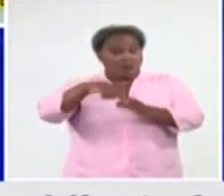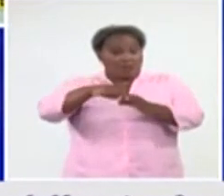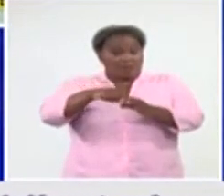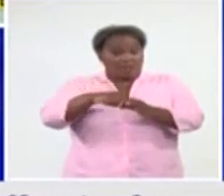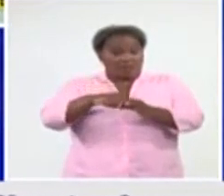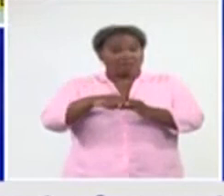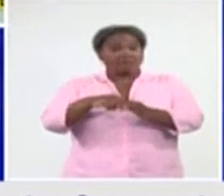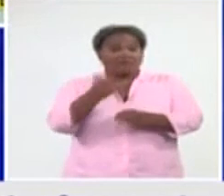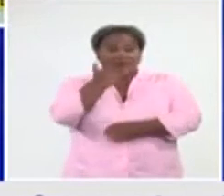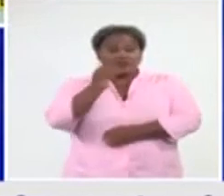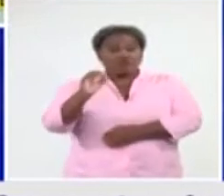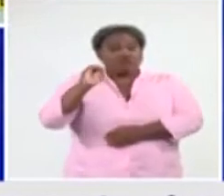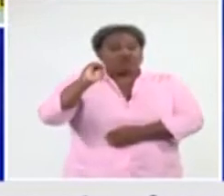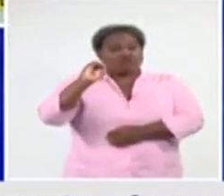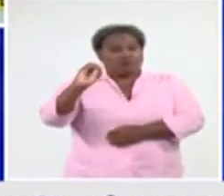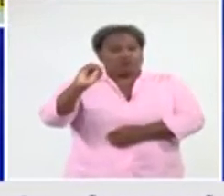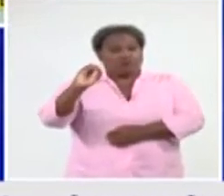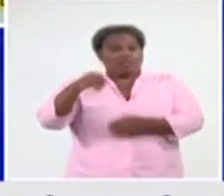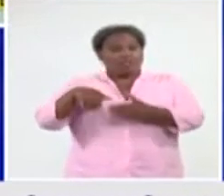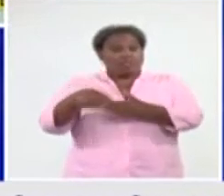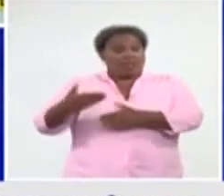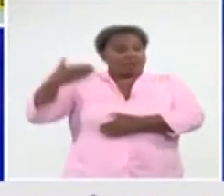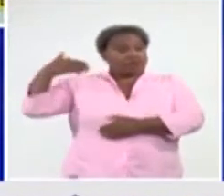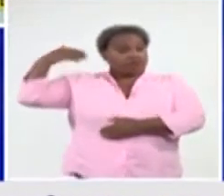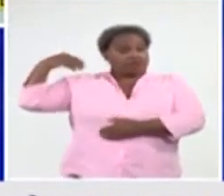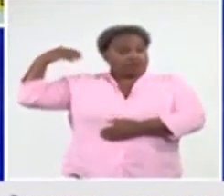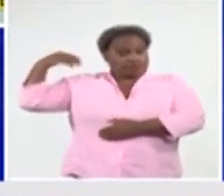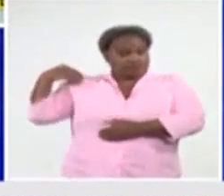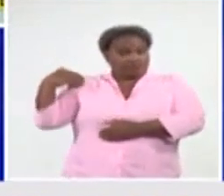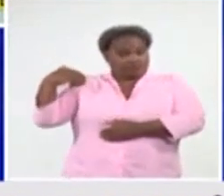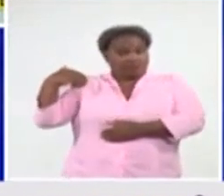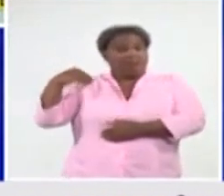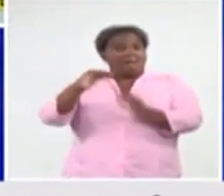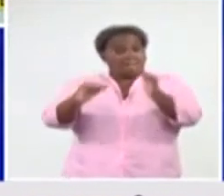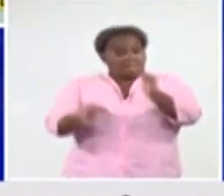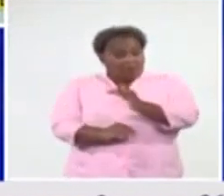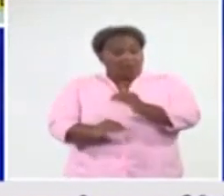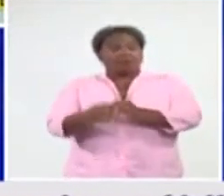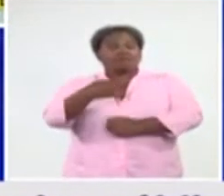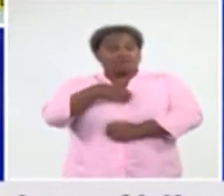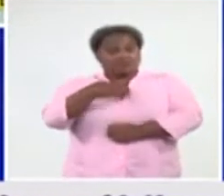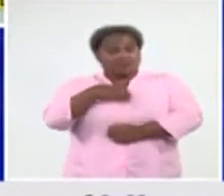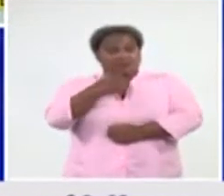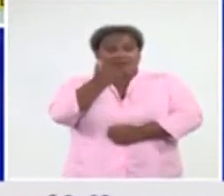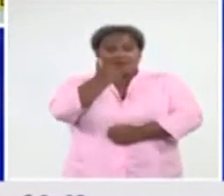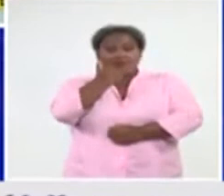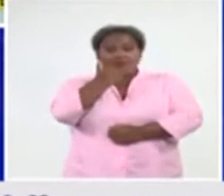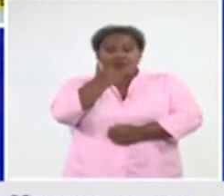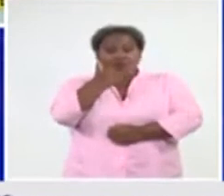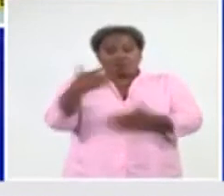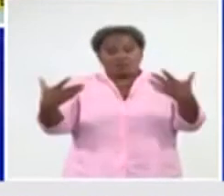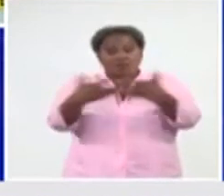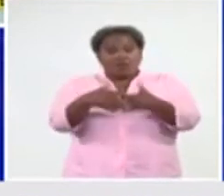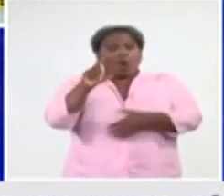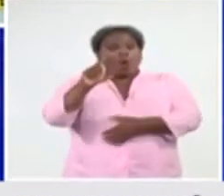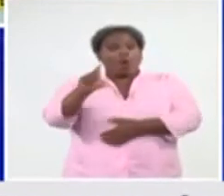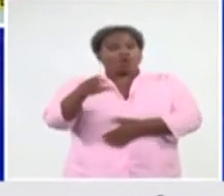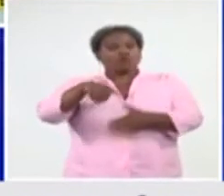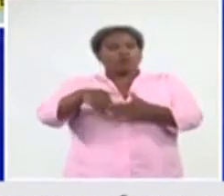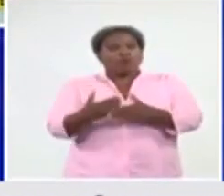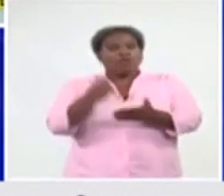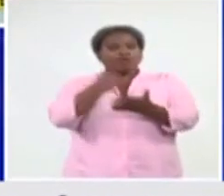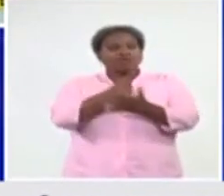los días anteriores muy baja, pero tenía una tasa en correspondencia con los últimos casos que se